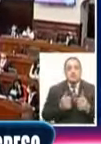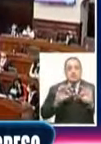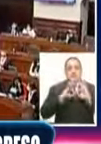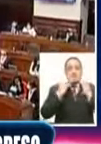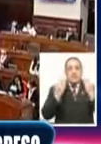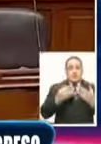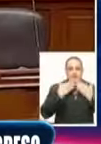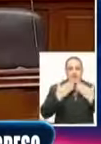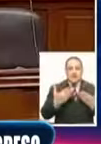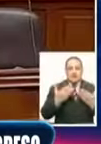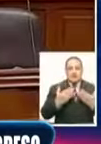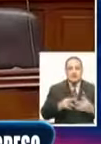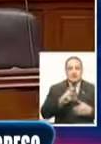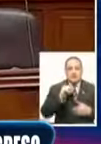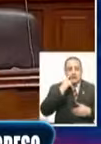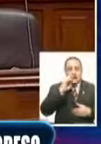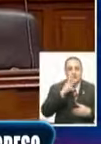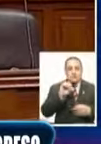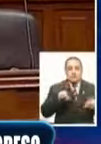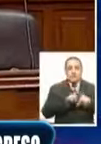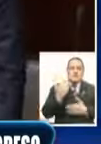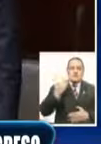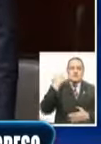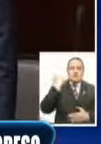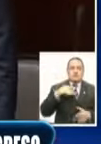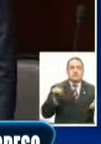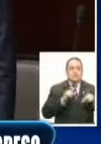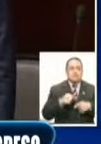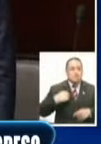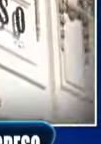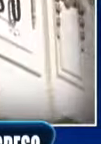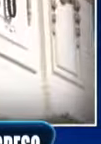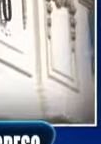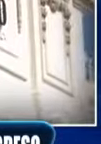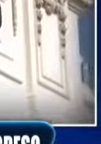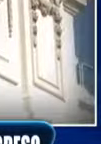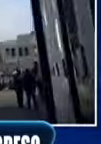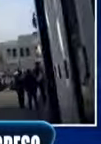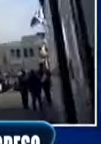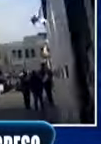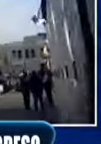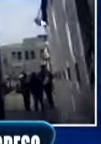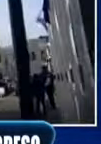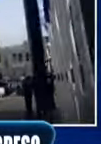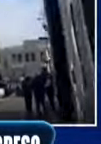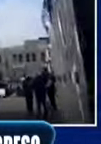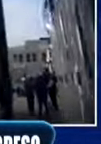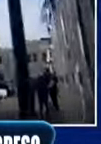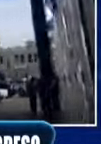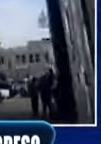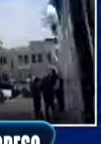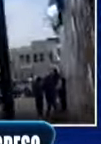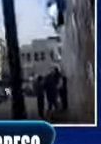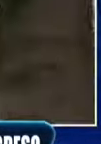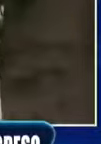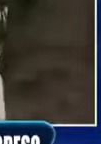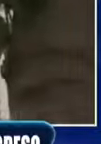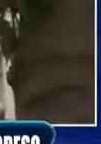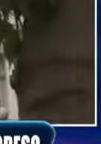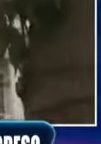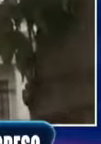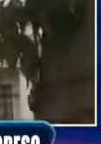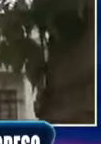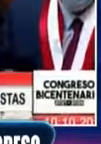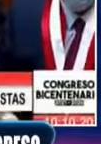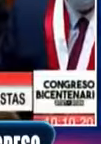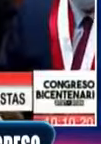de hecho la de perú libre se han quedado con las comisiones digamos menos peleadas las que menos interés